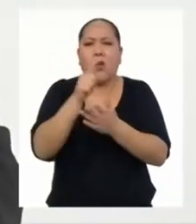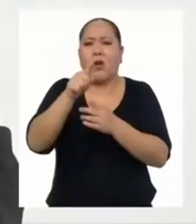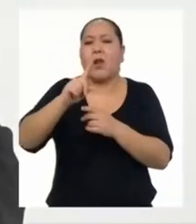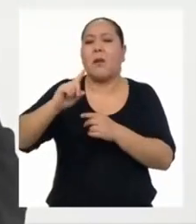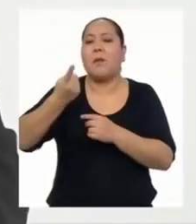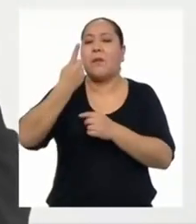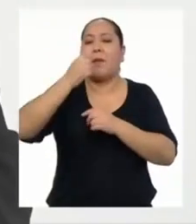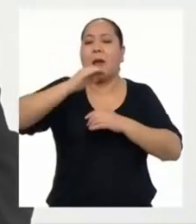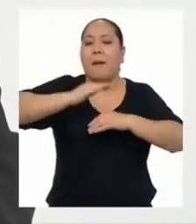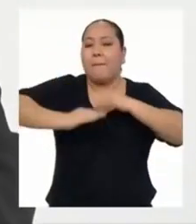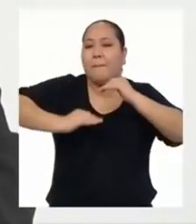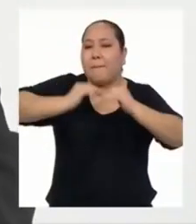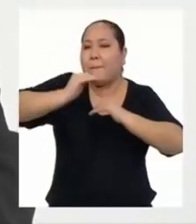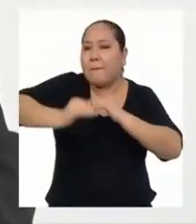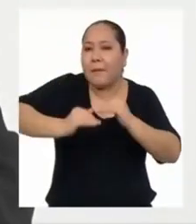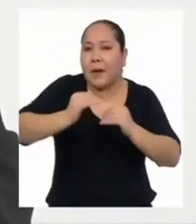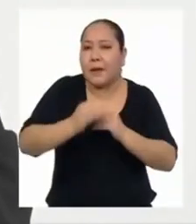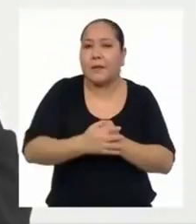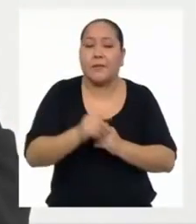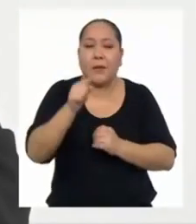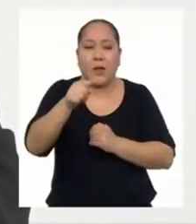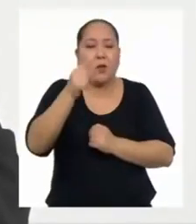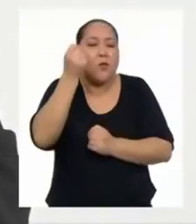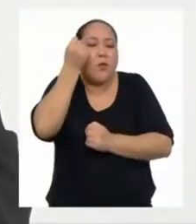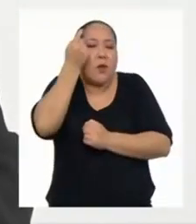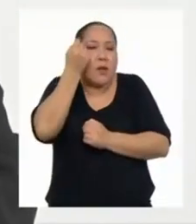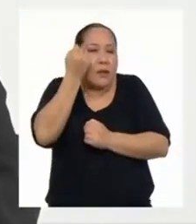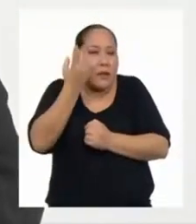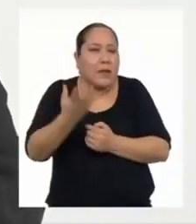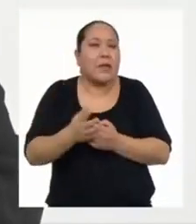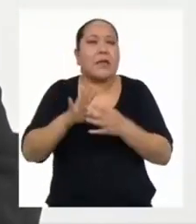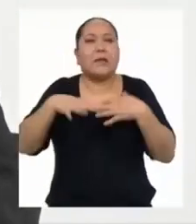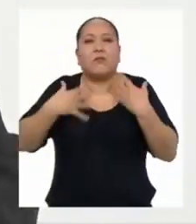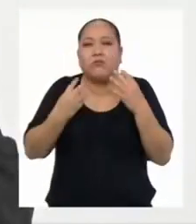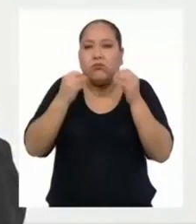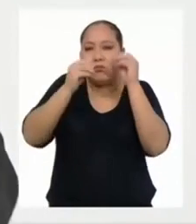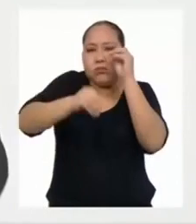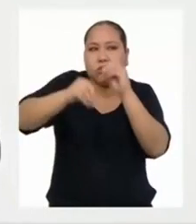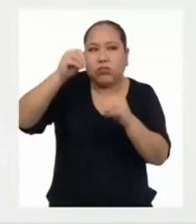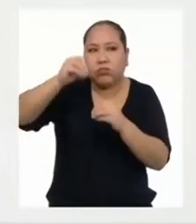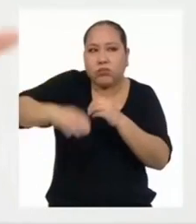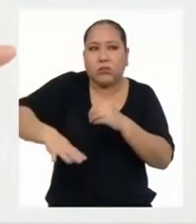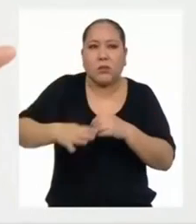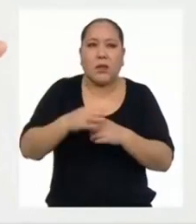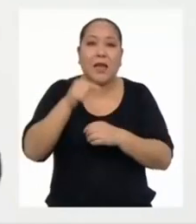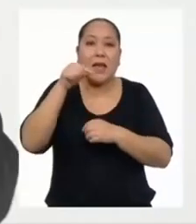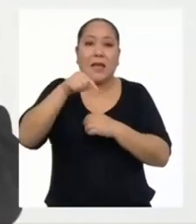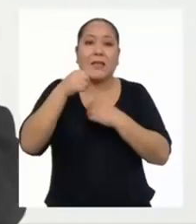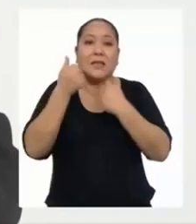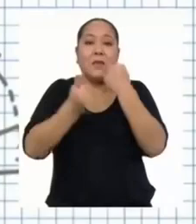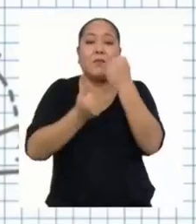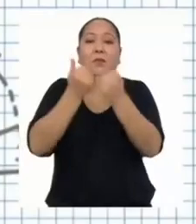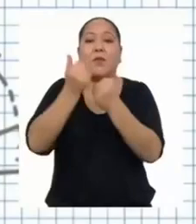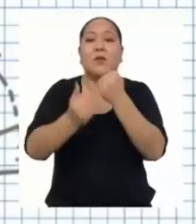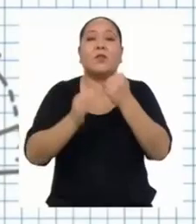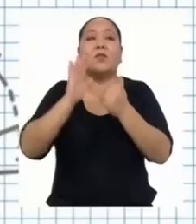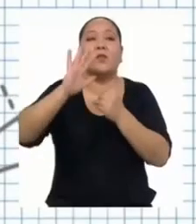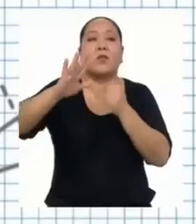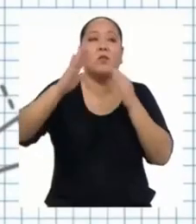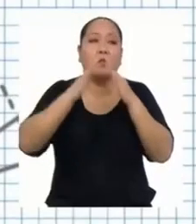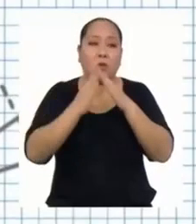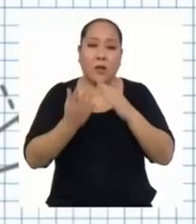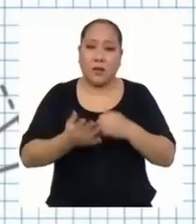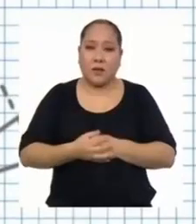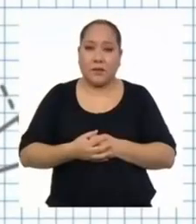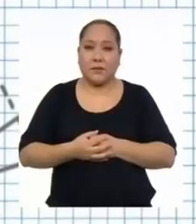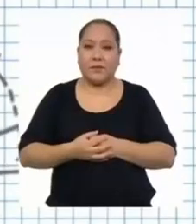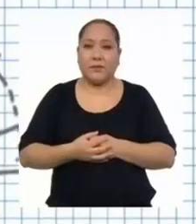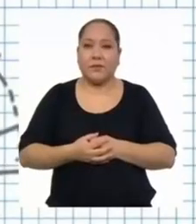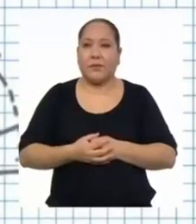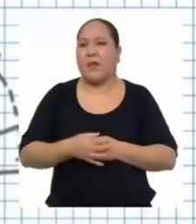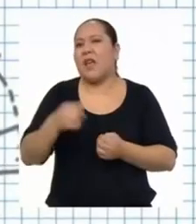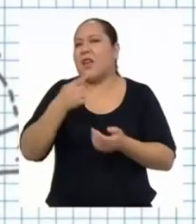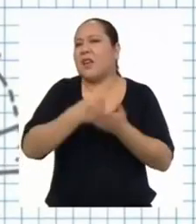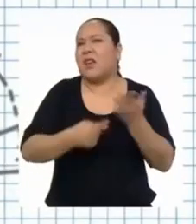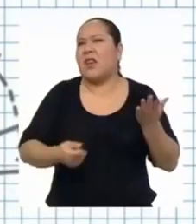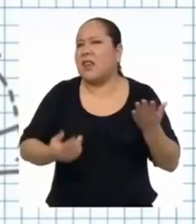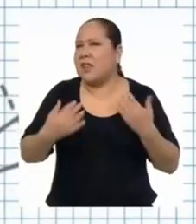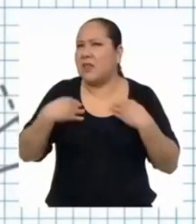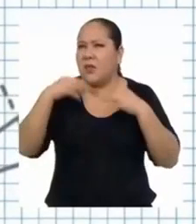pasos para que comprendas y puedas aplicar el resto del proceso en tu hogar. ¿Qué nos toca entonces?